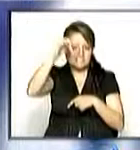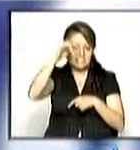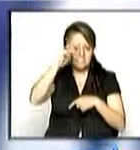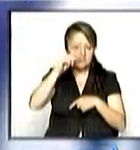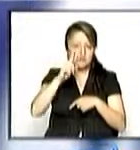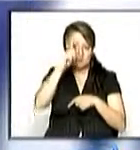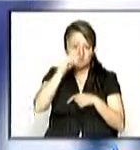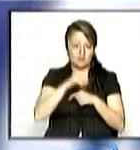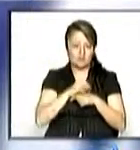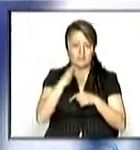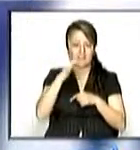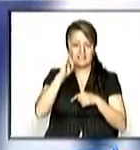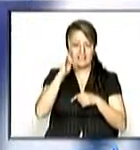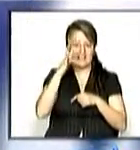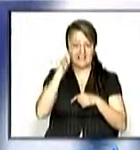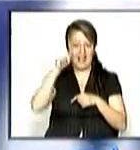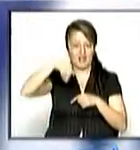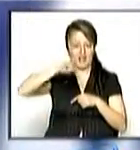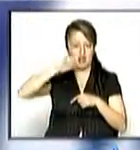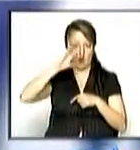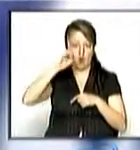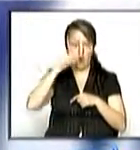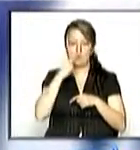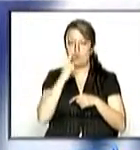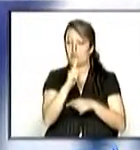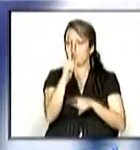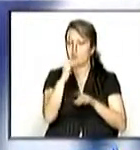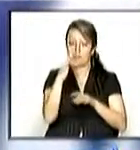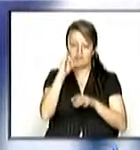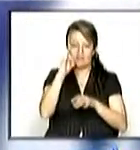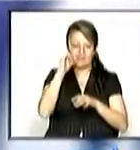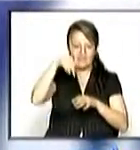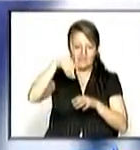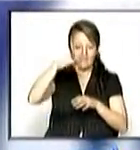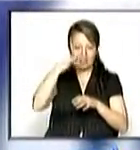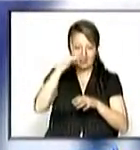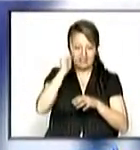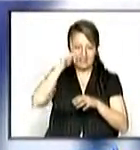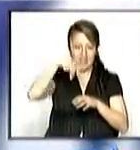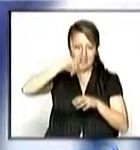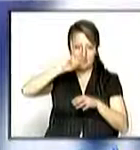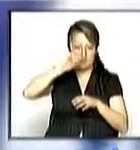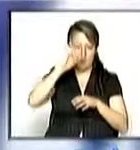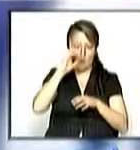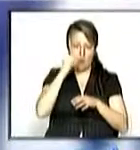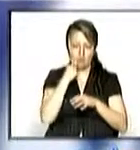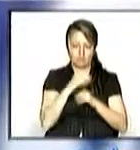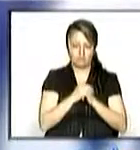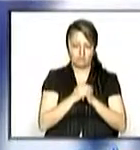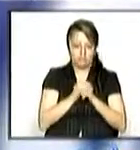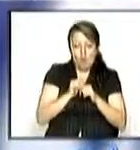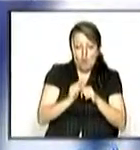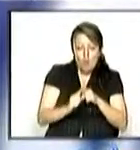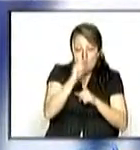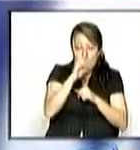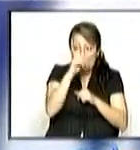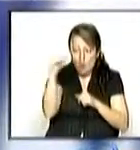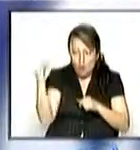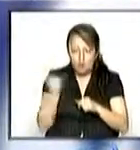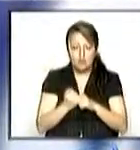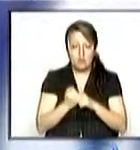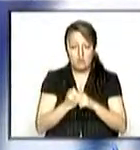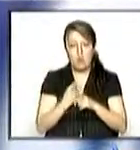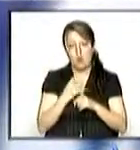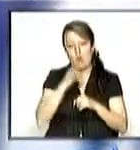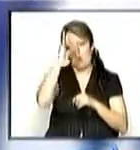organismo es el titanio. De resto, están totalmente excluidos aleaciones metálicas, excepto el oro, que